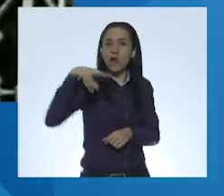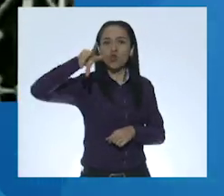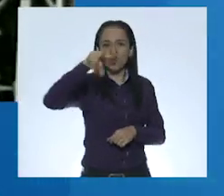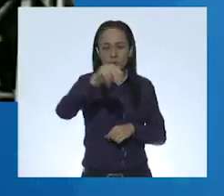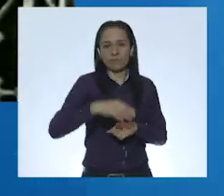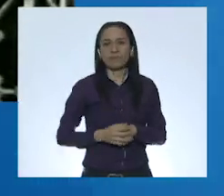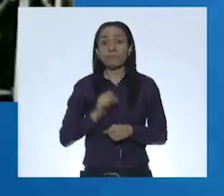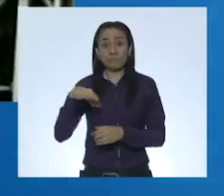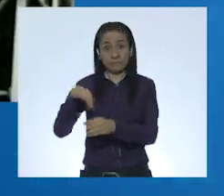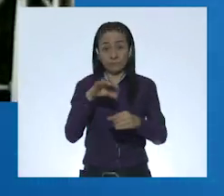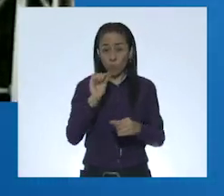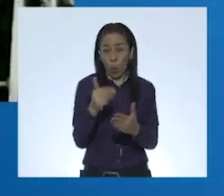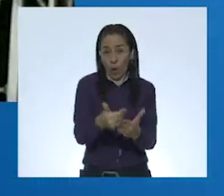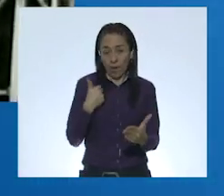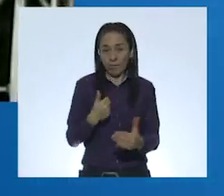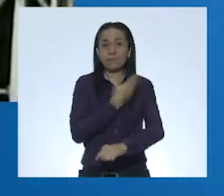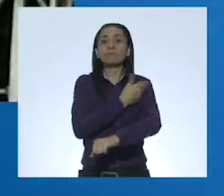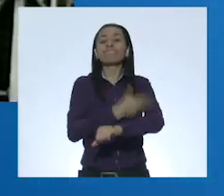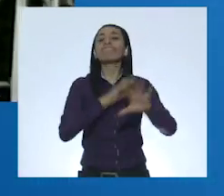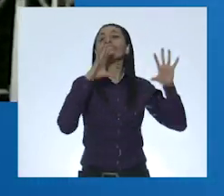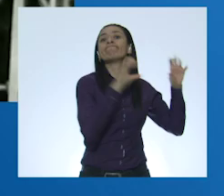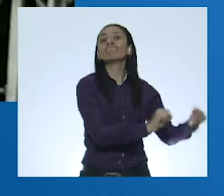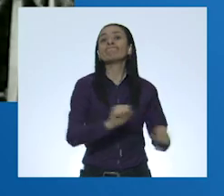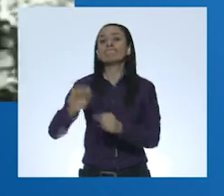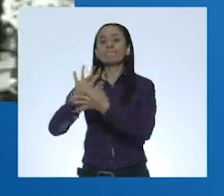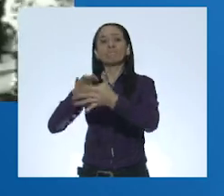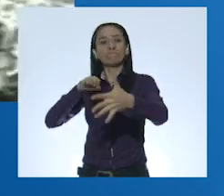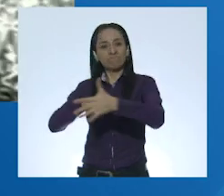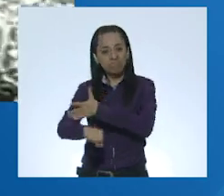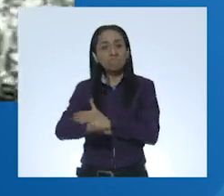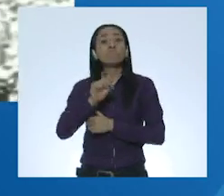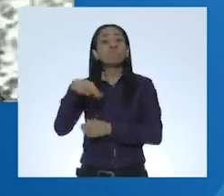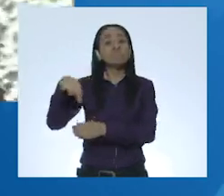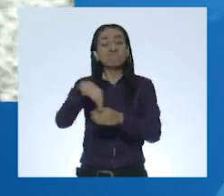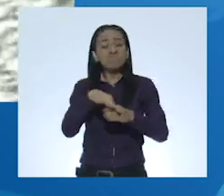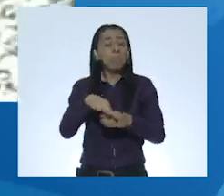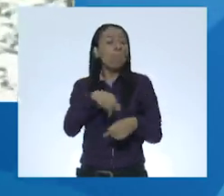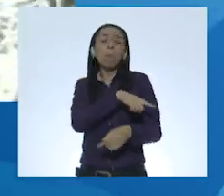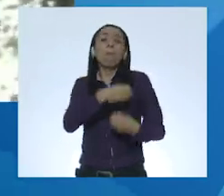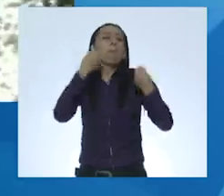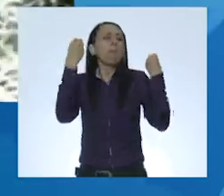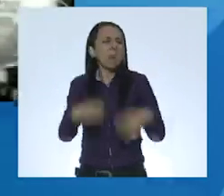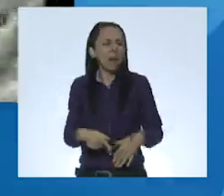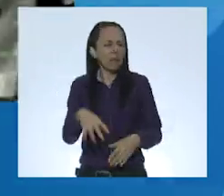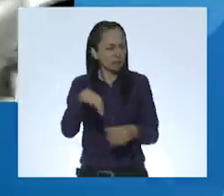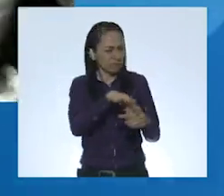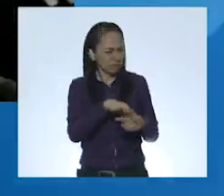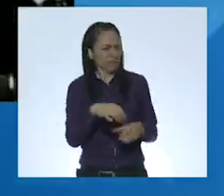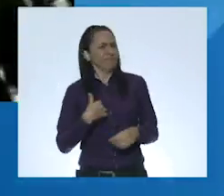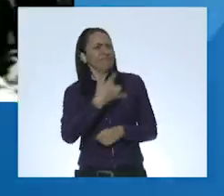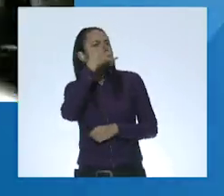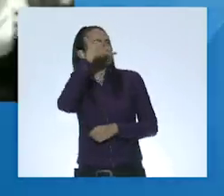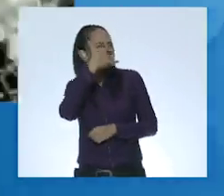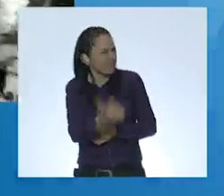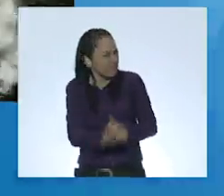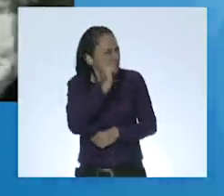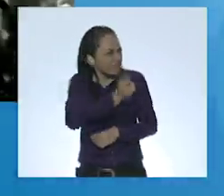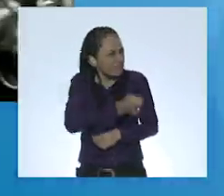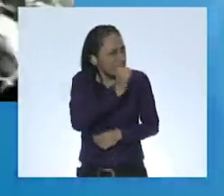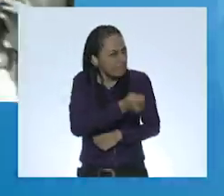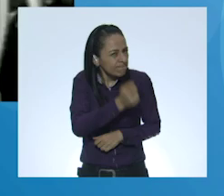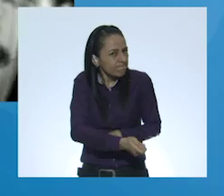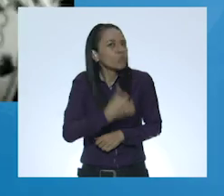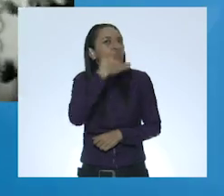Madero fue encarcelado y resultó perdedor de unas elecciones bastante sospechosas. No obstante,